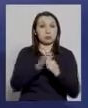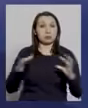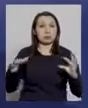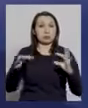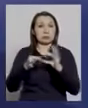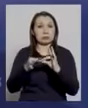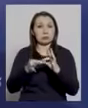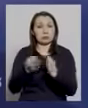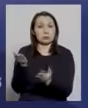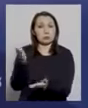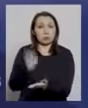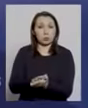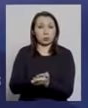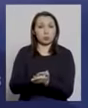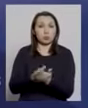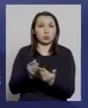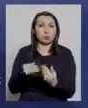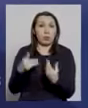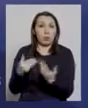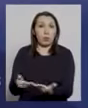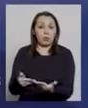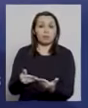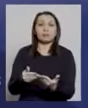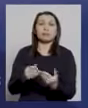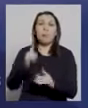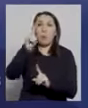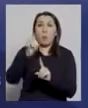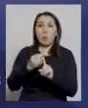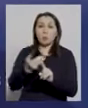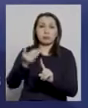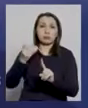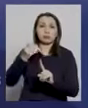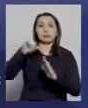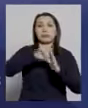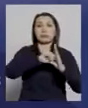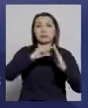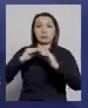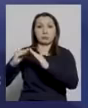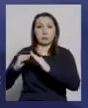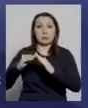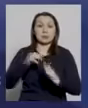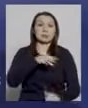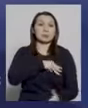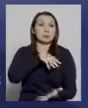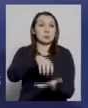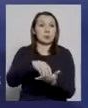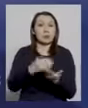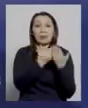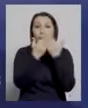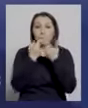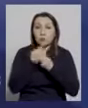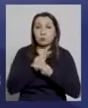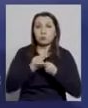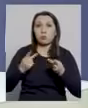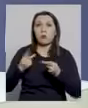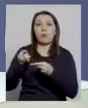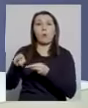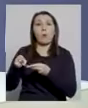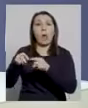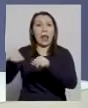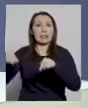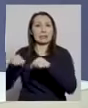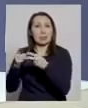en este deceso. Lo otro, ministro, a un mes de la cuarentena en la región metropolitana, un estudio publicado por Espacio